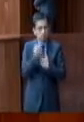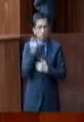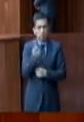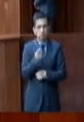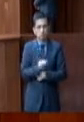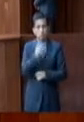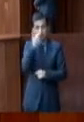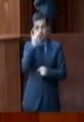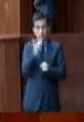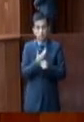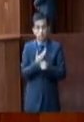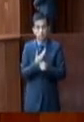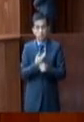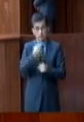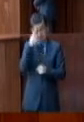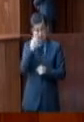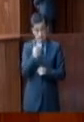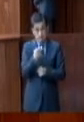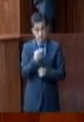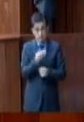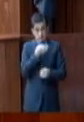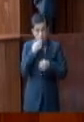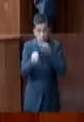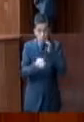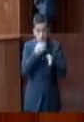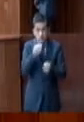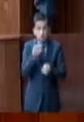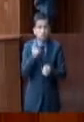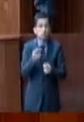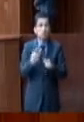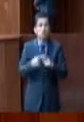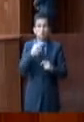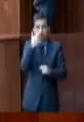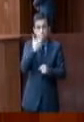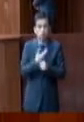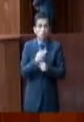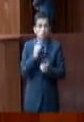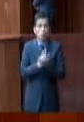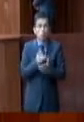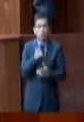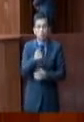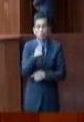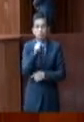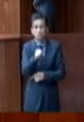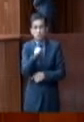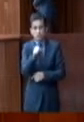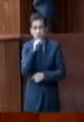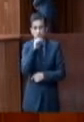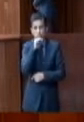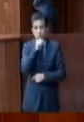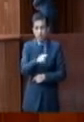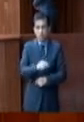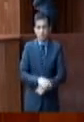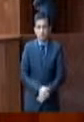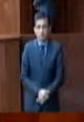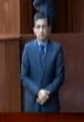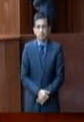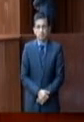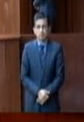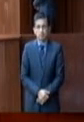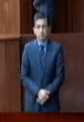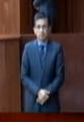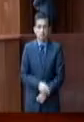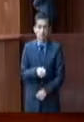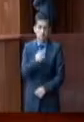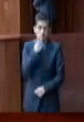responsabilidad de este comunicado únicamente es del sindicato que además según